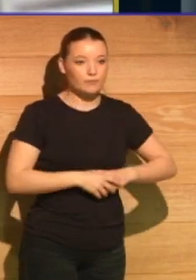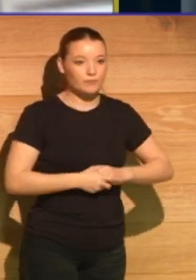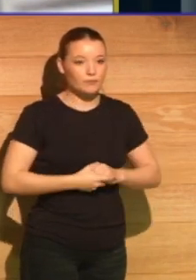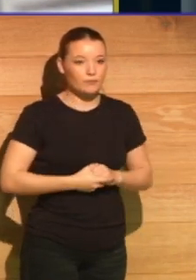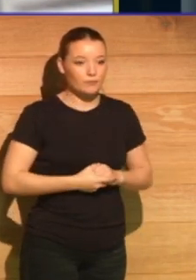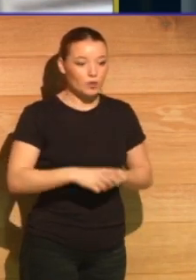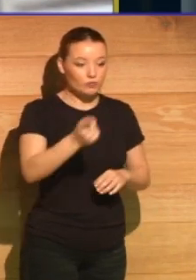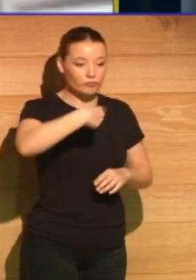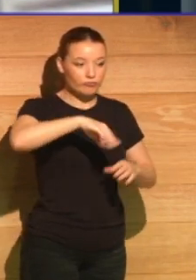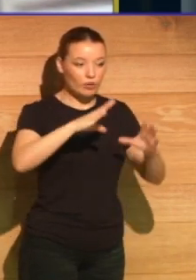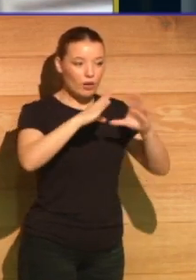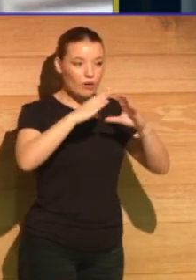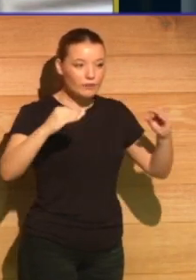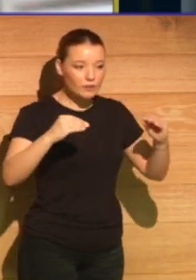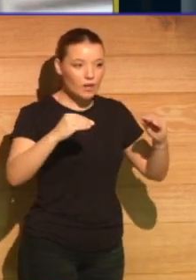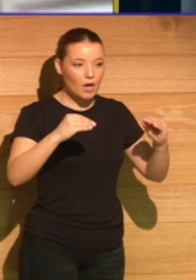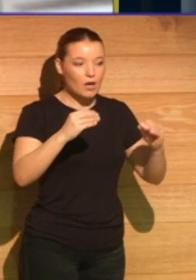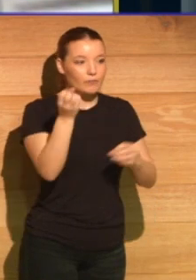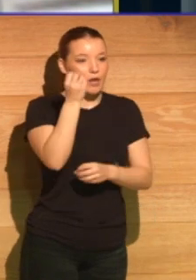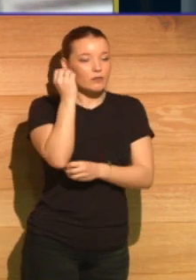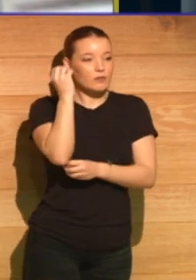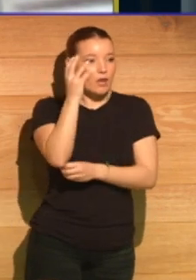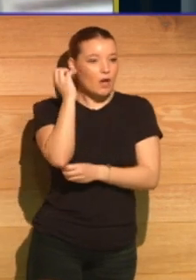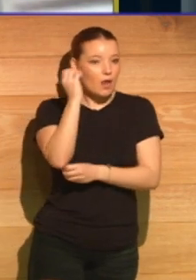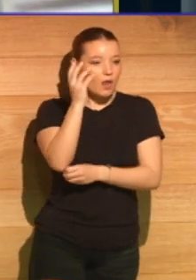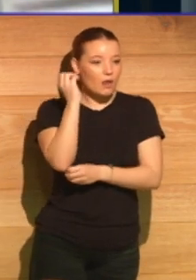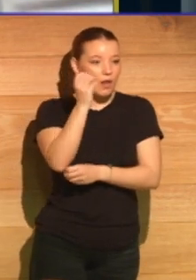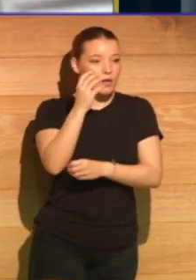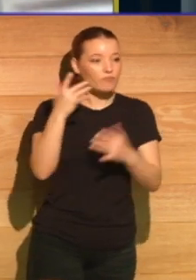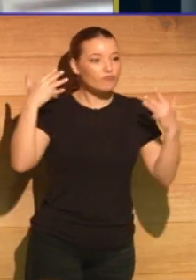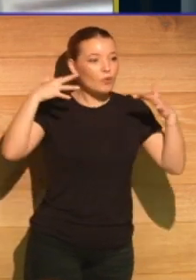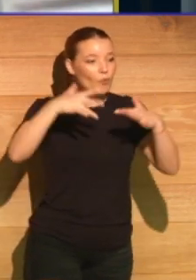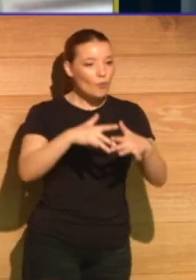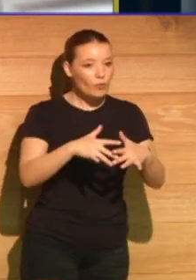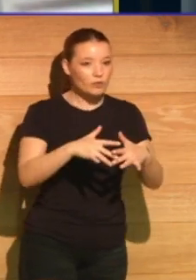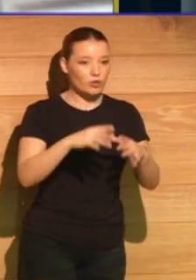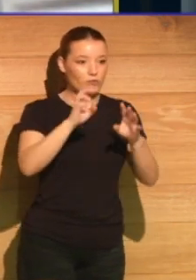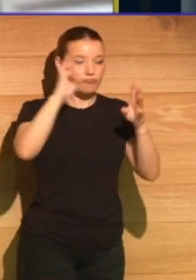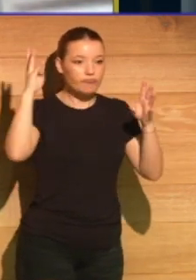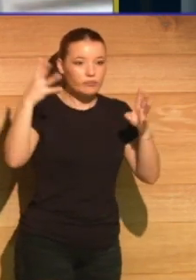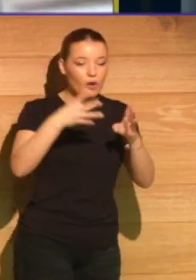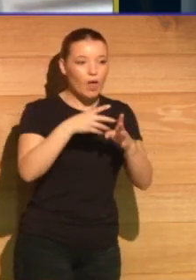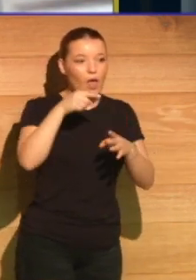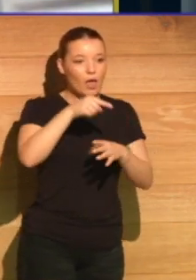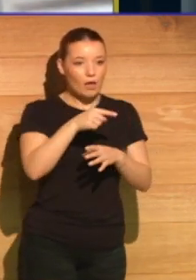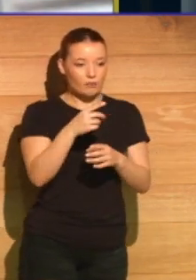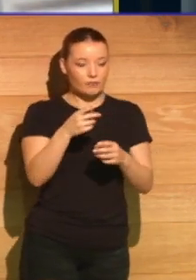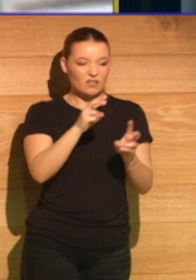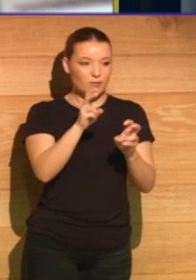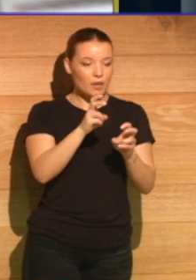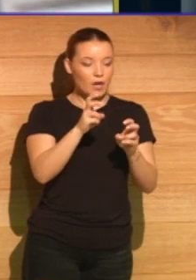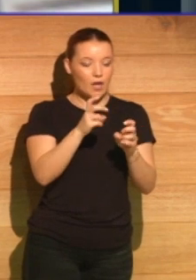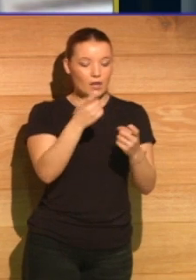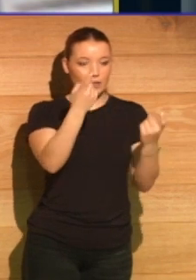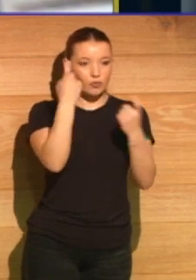celebrando charlas y encuentros virtuales de investigadoras con estudiantes y demás, lo comentaba el otro día